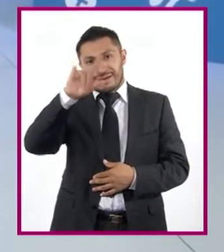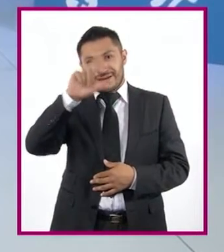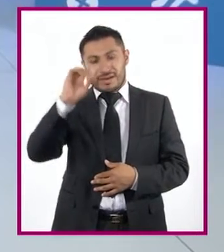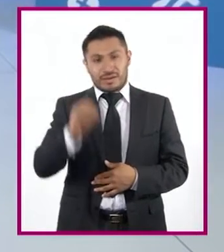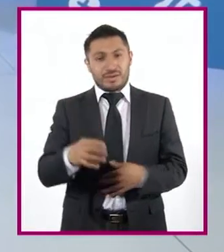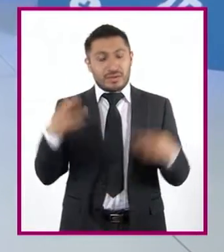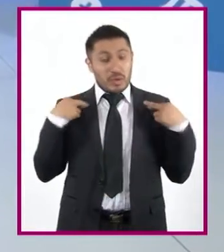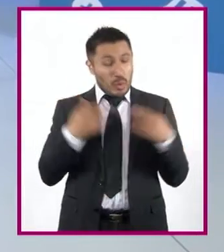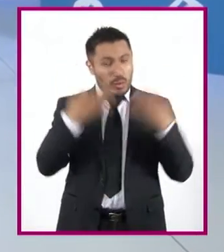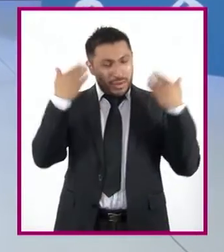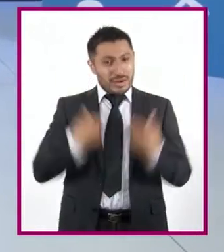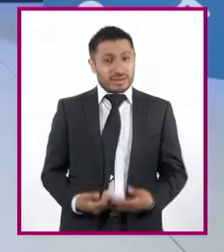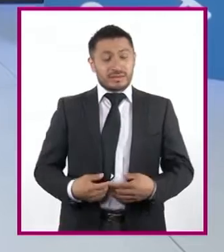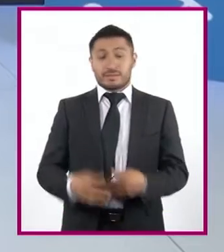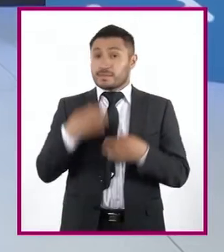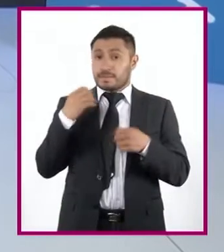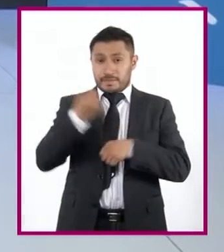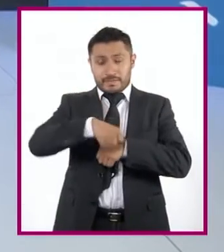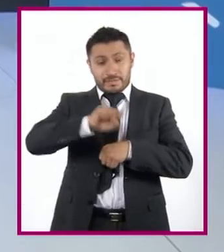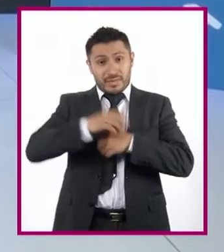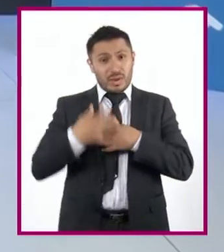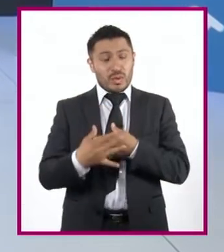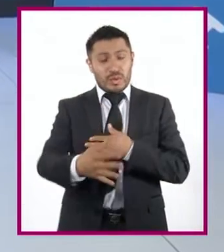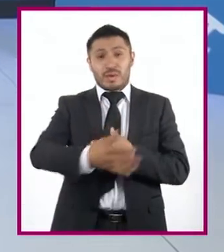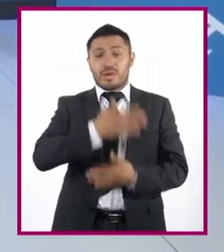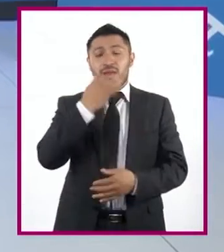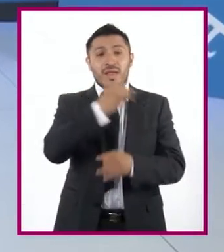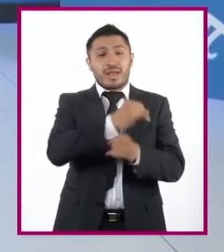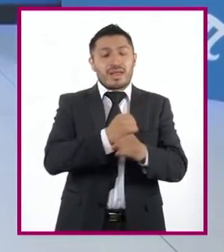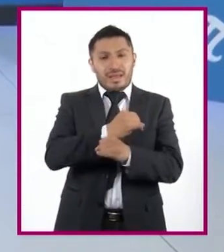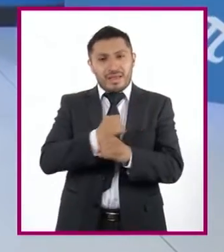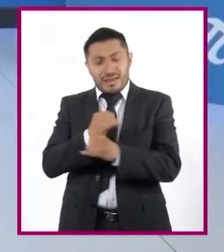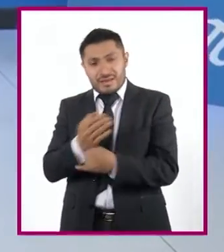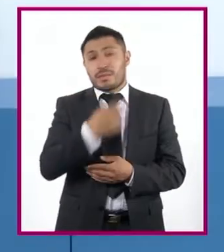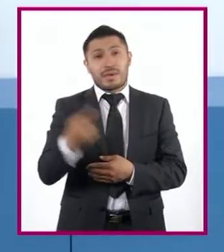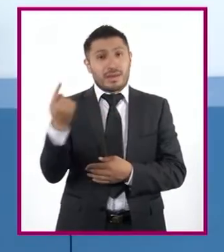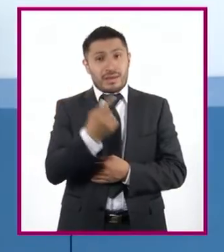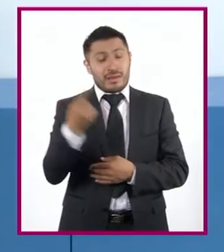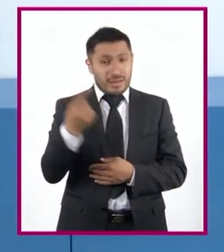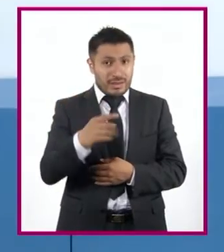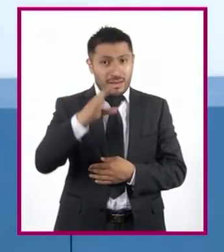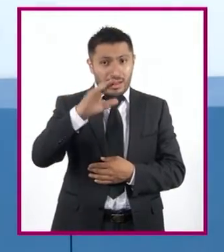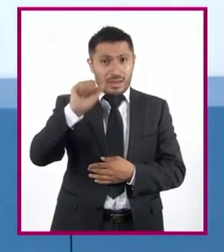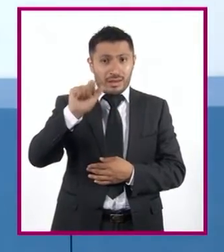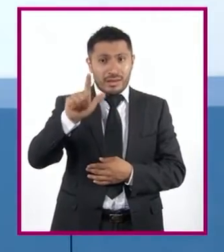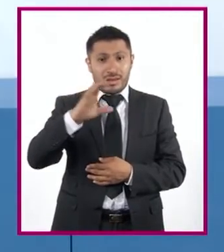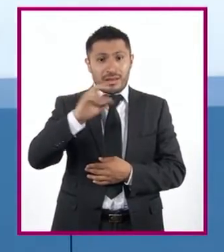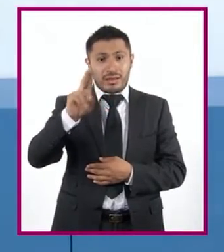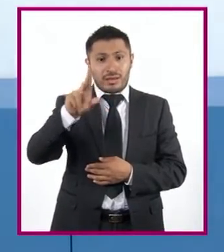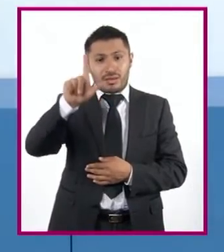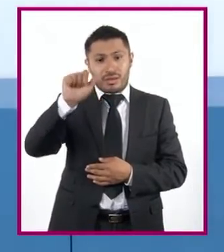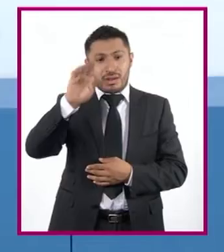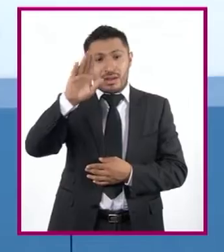esta semana estudiaremos las propiedades de traslación y rotación de una figura.